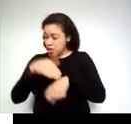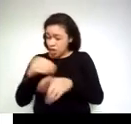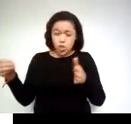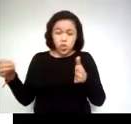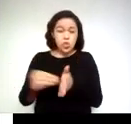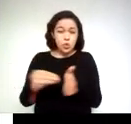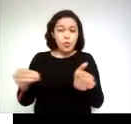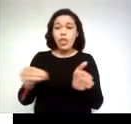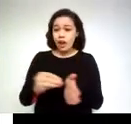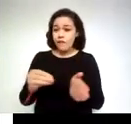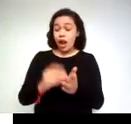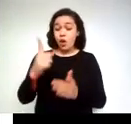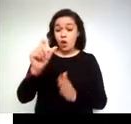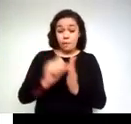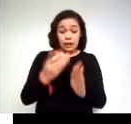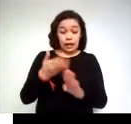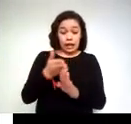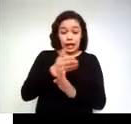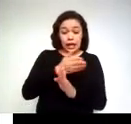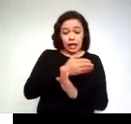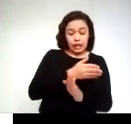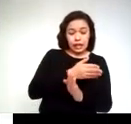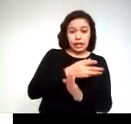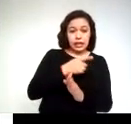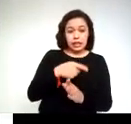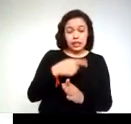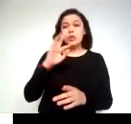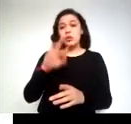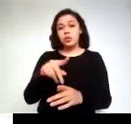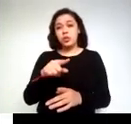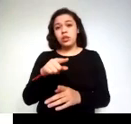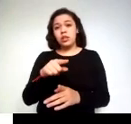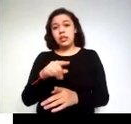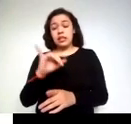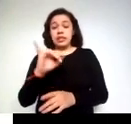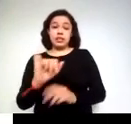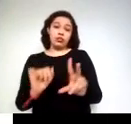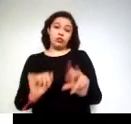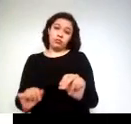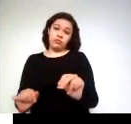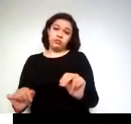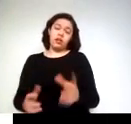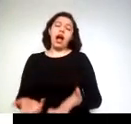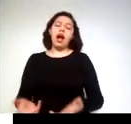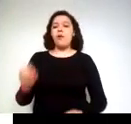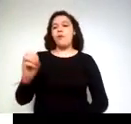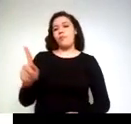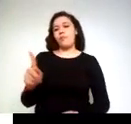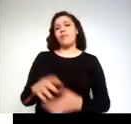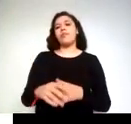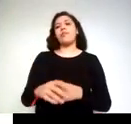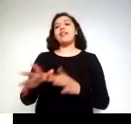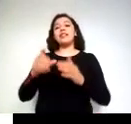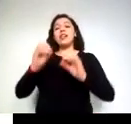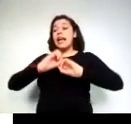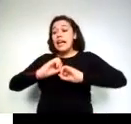recuerdos en el último mes con respecto a ese acontecimiento que te ocurrió, ¿sí o no? ¿Ok? Especifica muy claramente